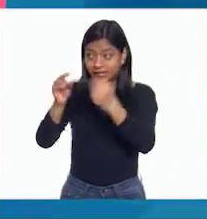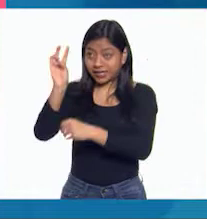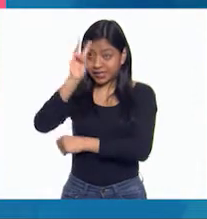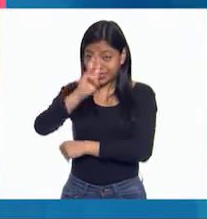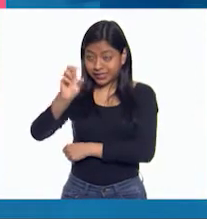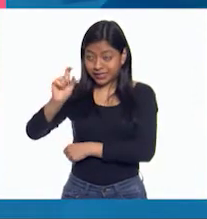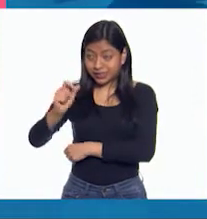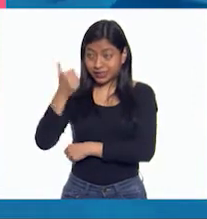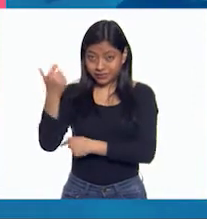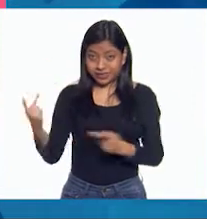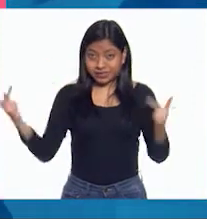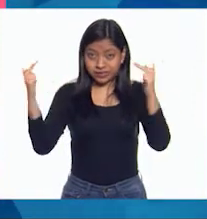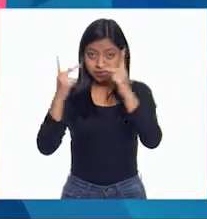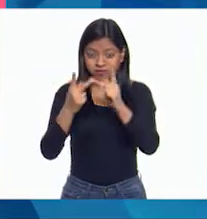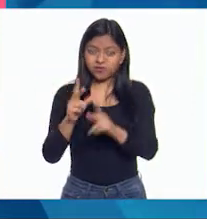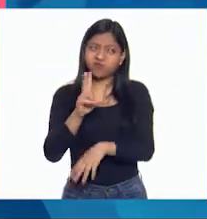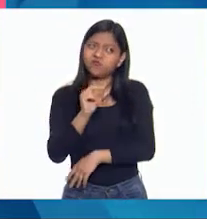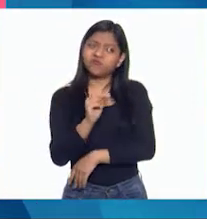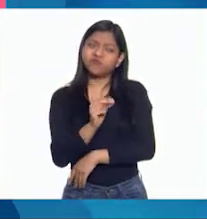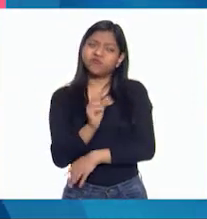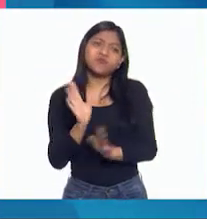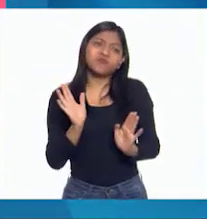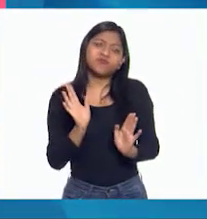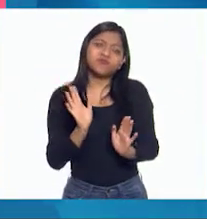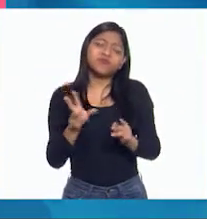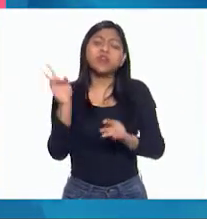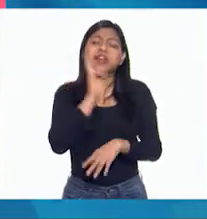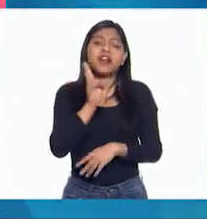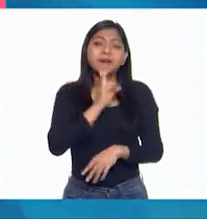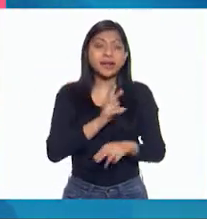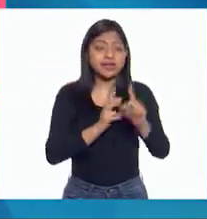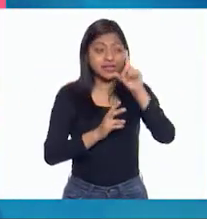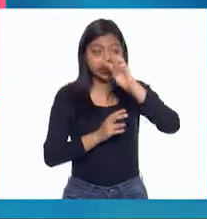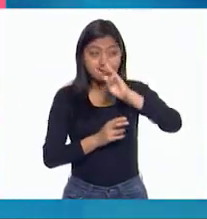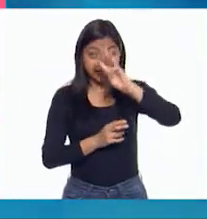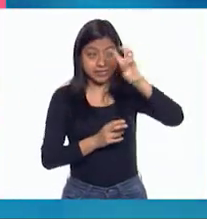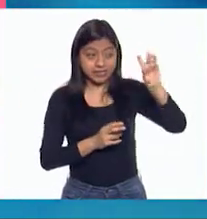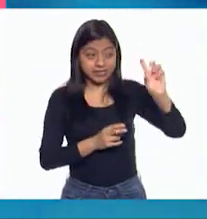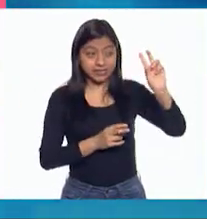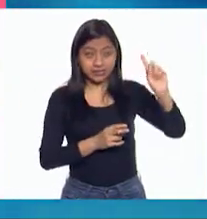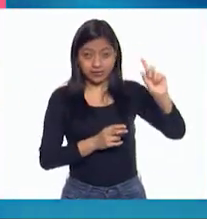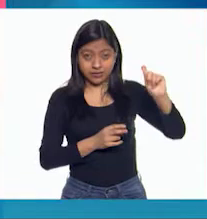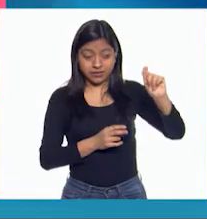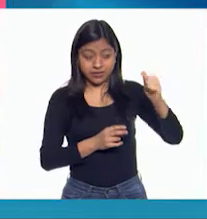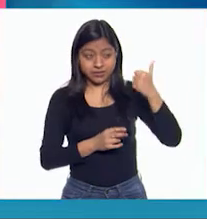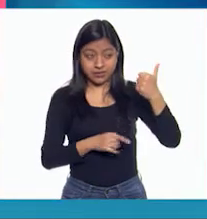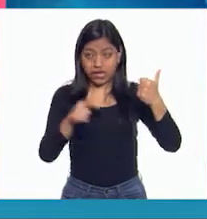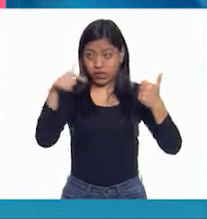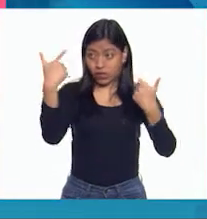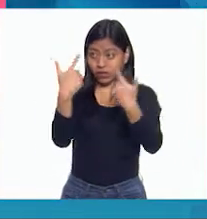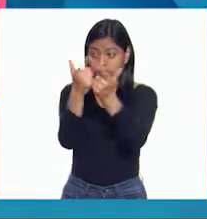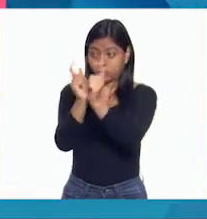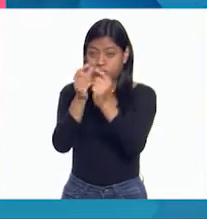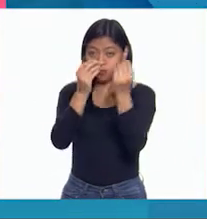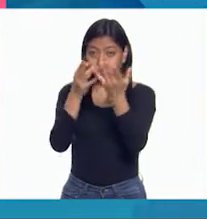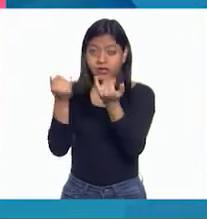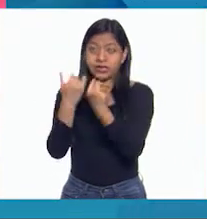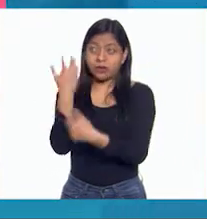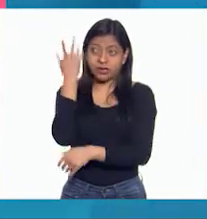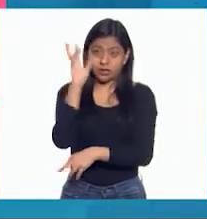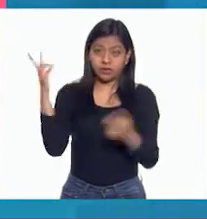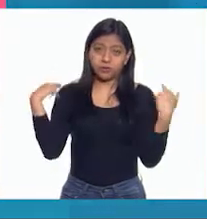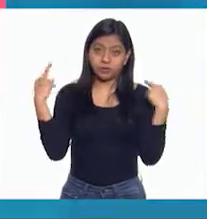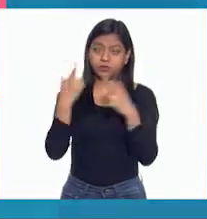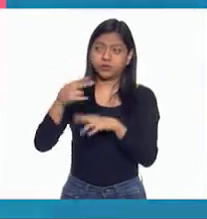no, pero yo creo que serán suficientes. Voy a repartir los 326 recuerditos entre los 12 grupos y ya que las maestras y los maestros